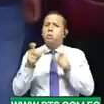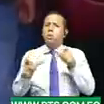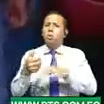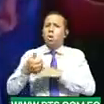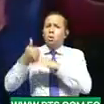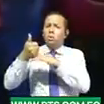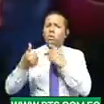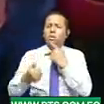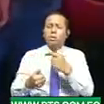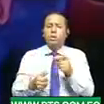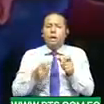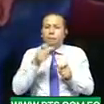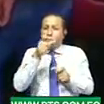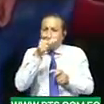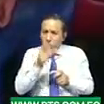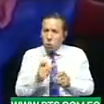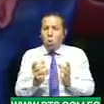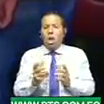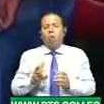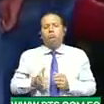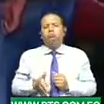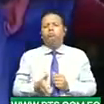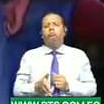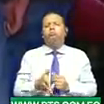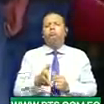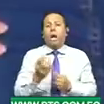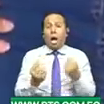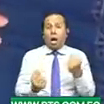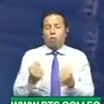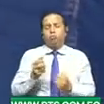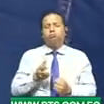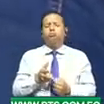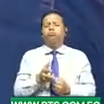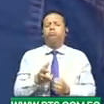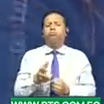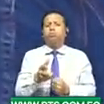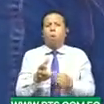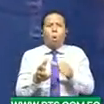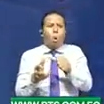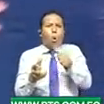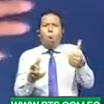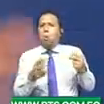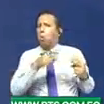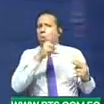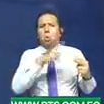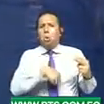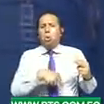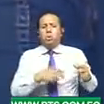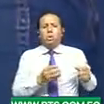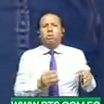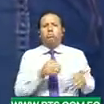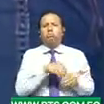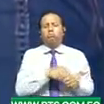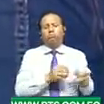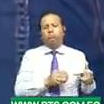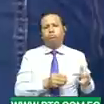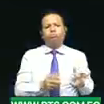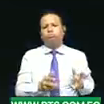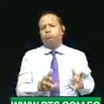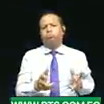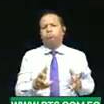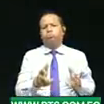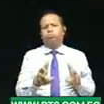persona que se dirigía al sur de guayaquil habría sido interceptada por desconocidos quienes en segundos abrieron fuego